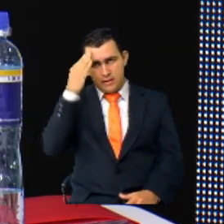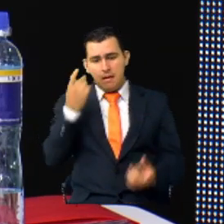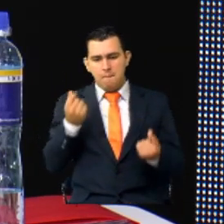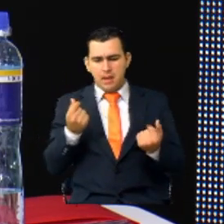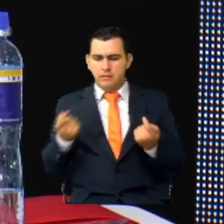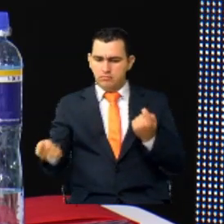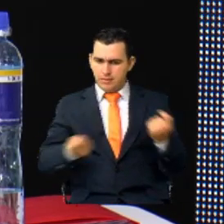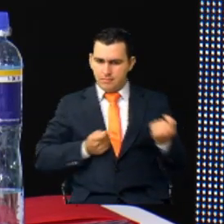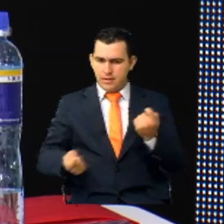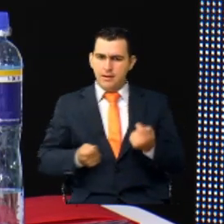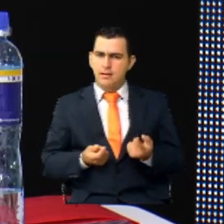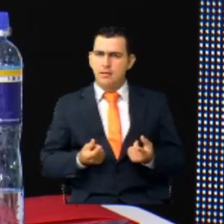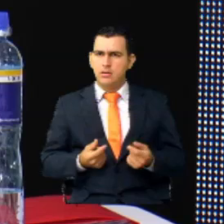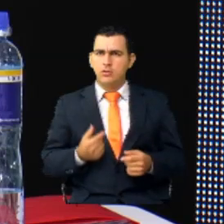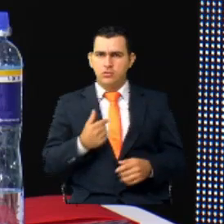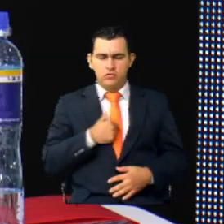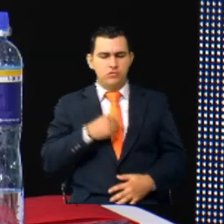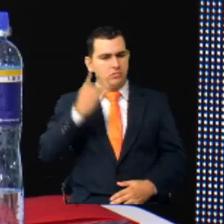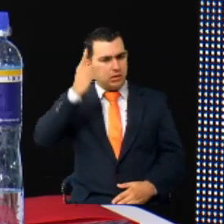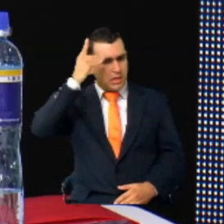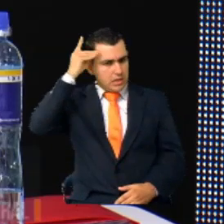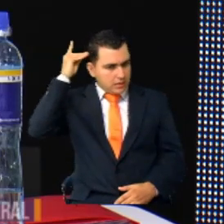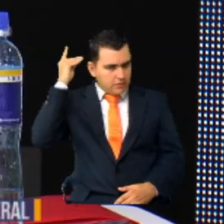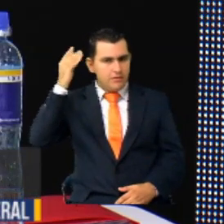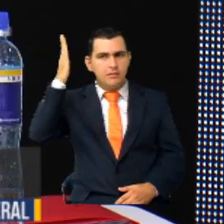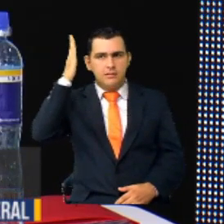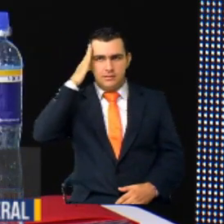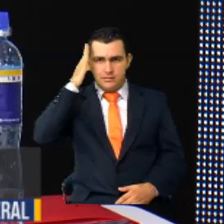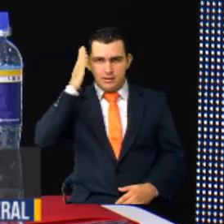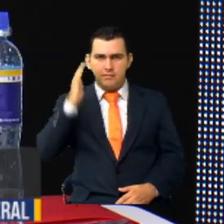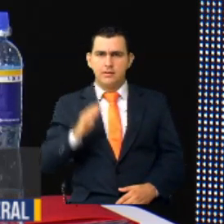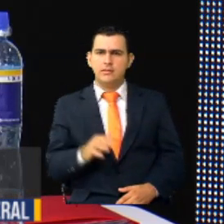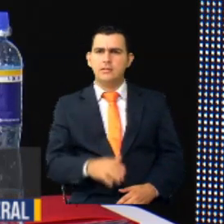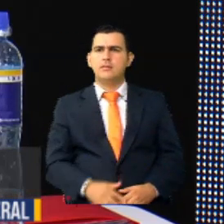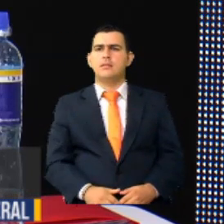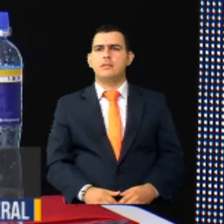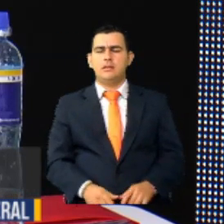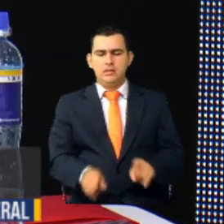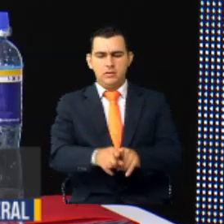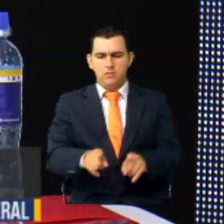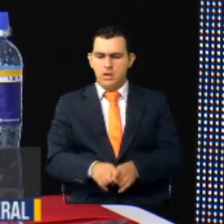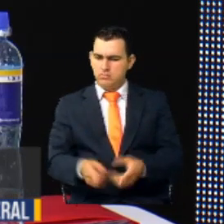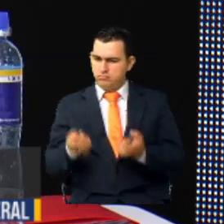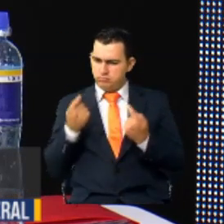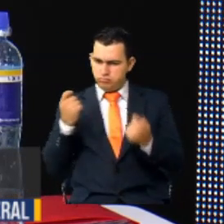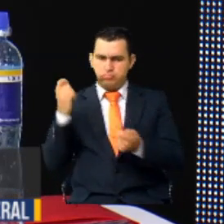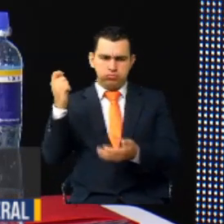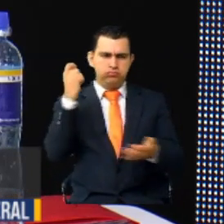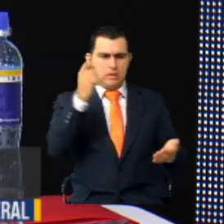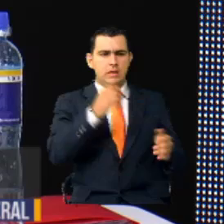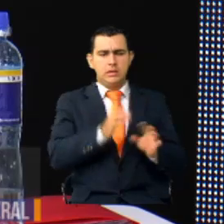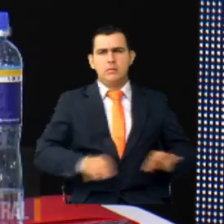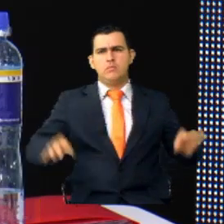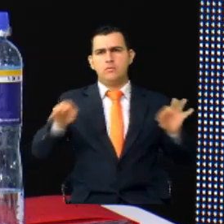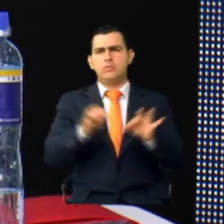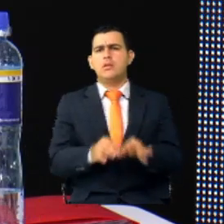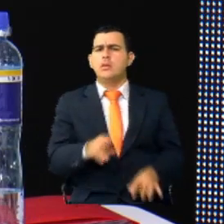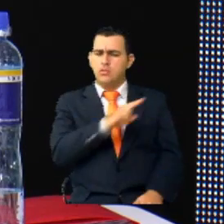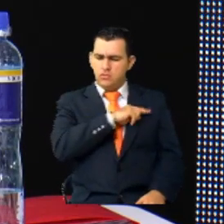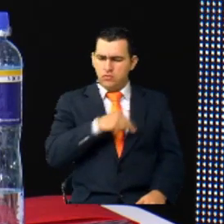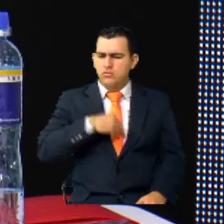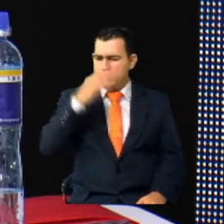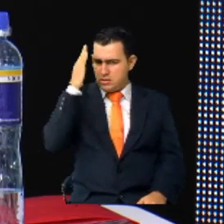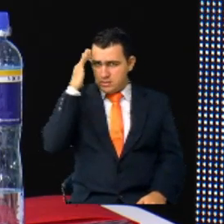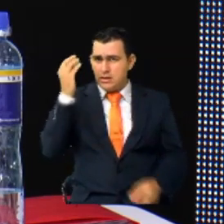municipio. Darío Alcalde sabe que de con pocos recursos hacemos cosas importantes y la vamos a hacer.